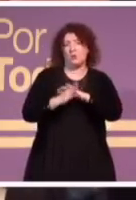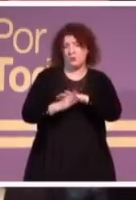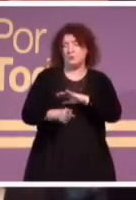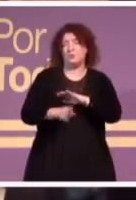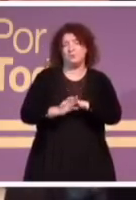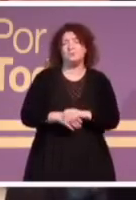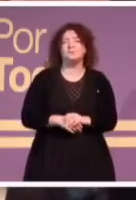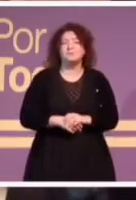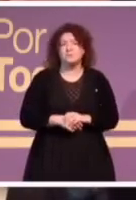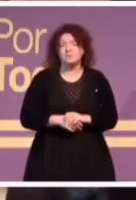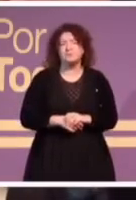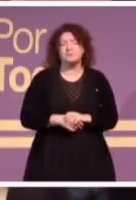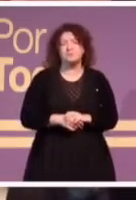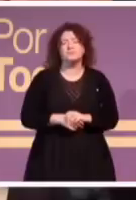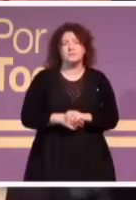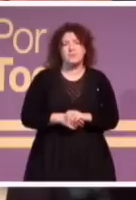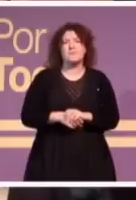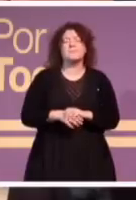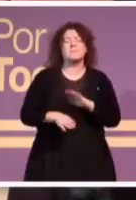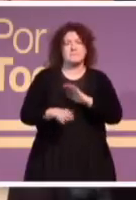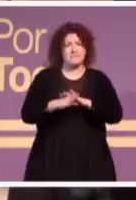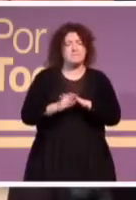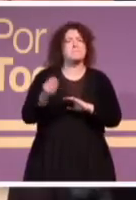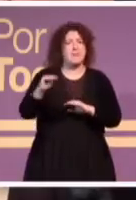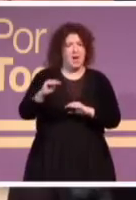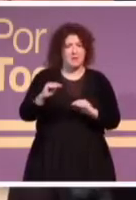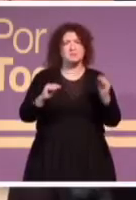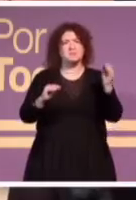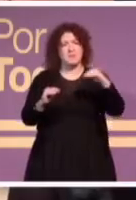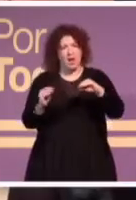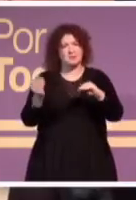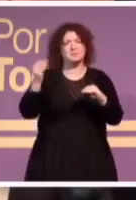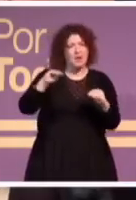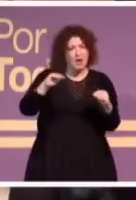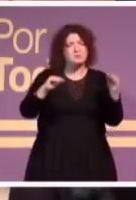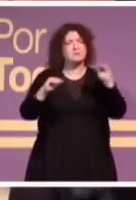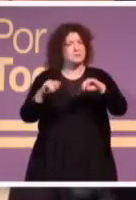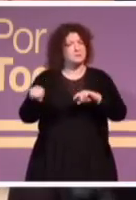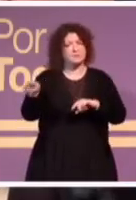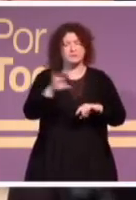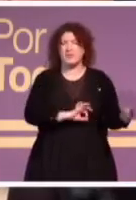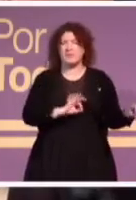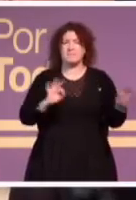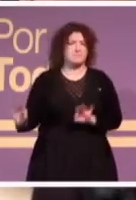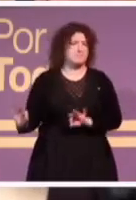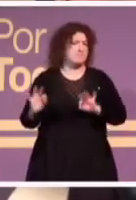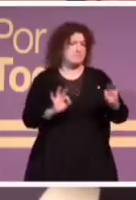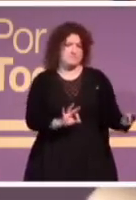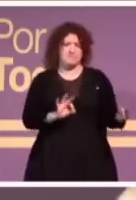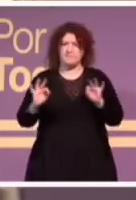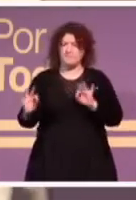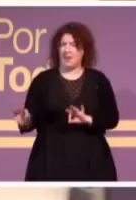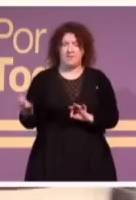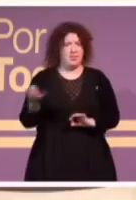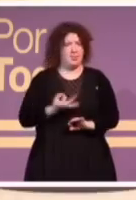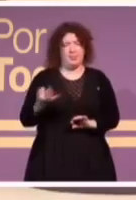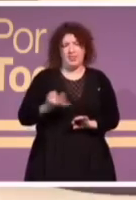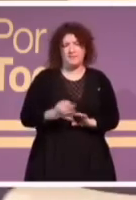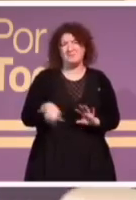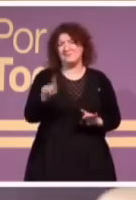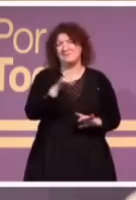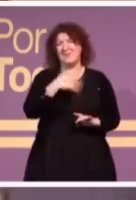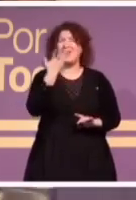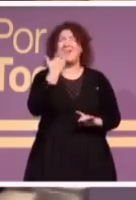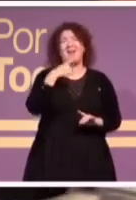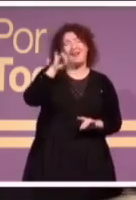Seguramente va a ir a más. Y por eso toca prepararse. Porque la violencia política no es un capricho,